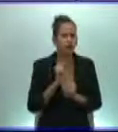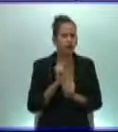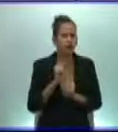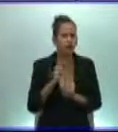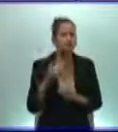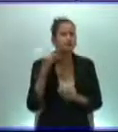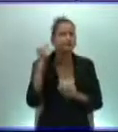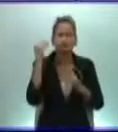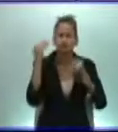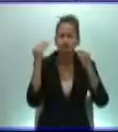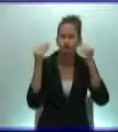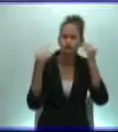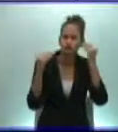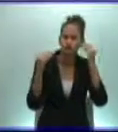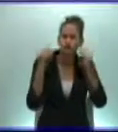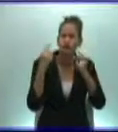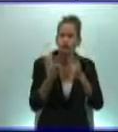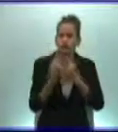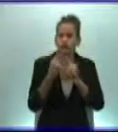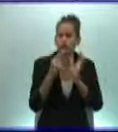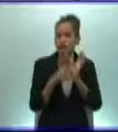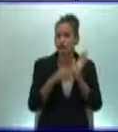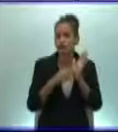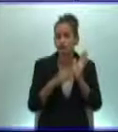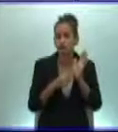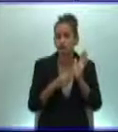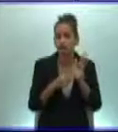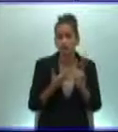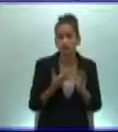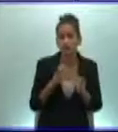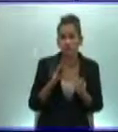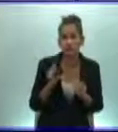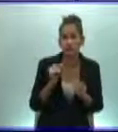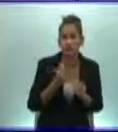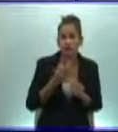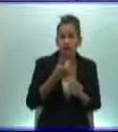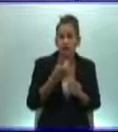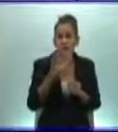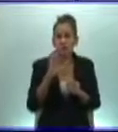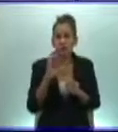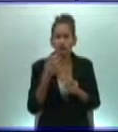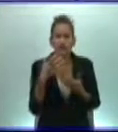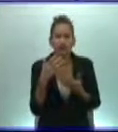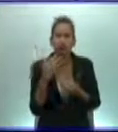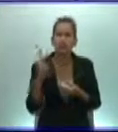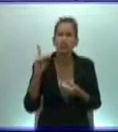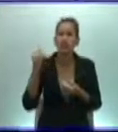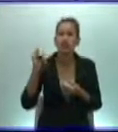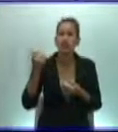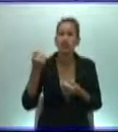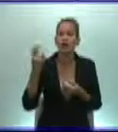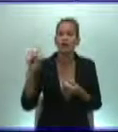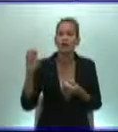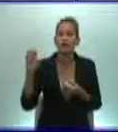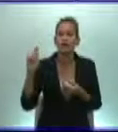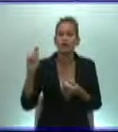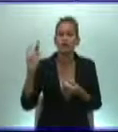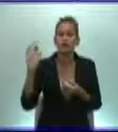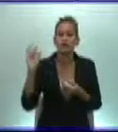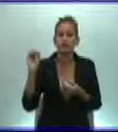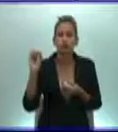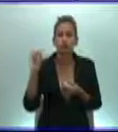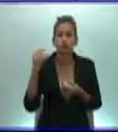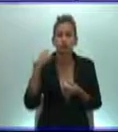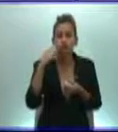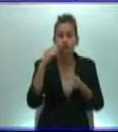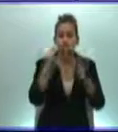uno de los datos. Dicen que AC es diámetro. lo marcamos en la figura, pero observen bien